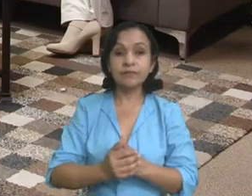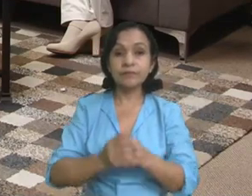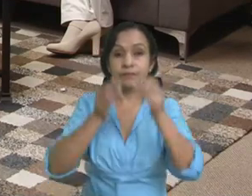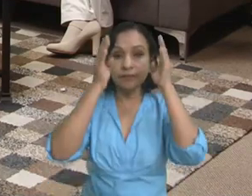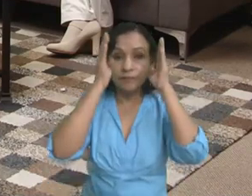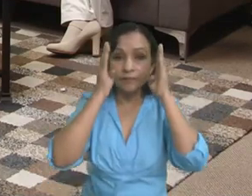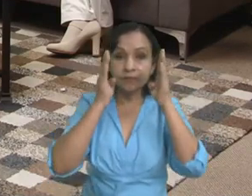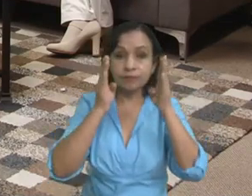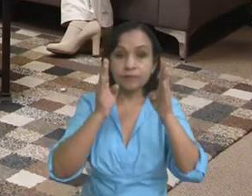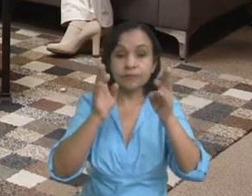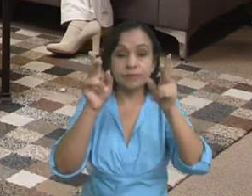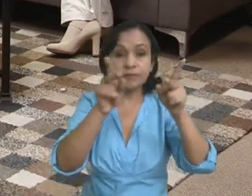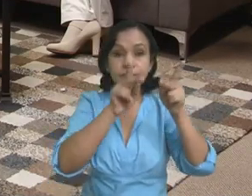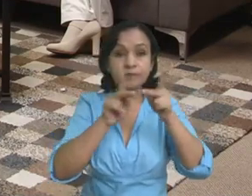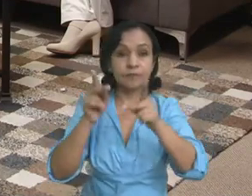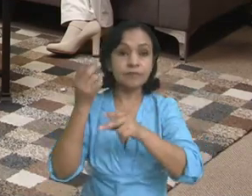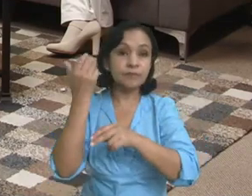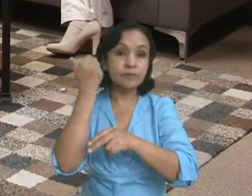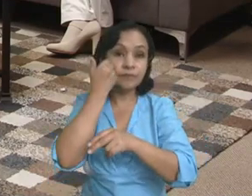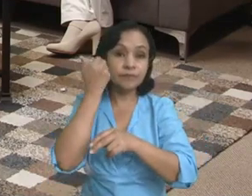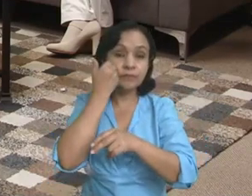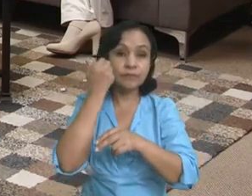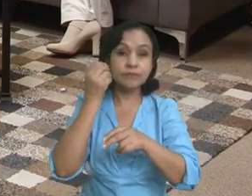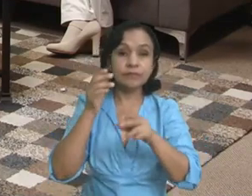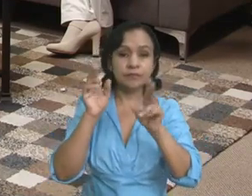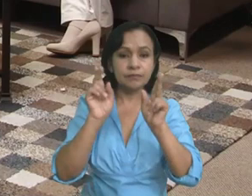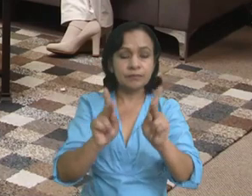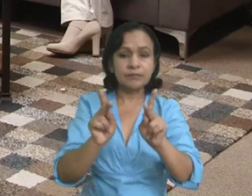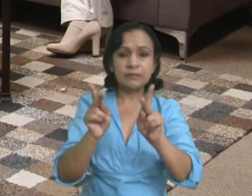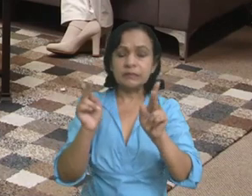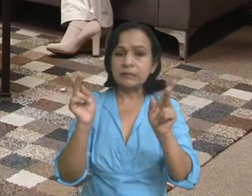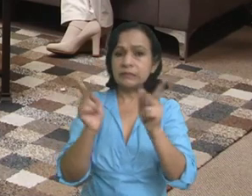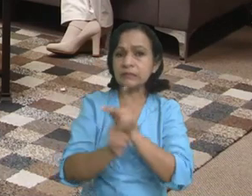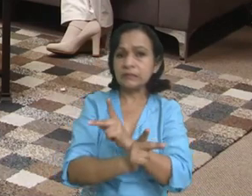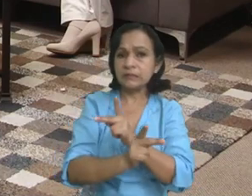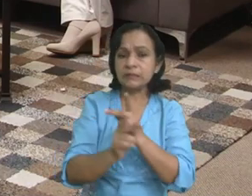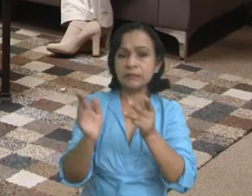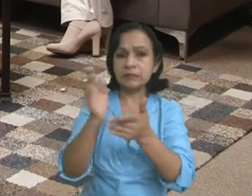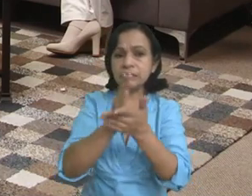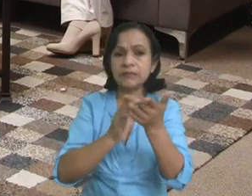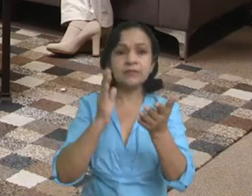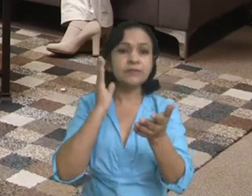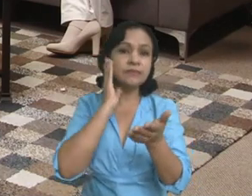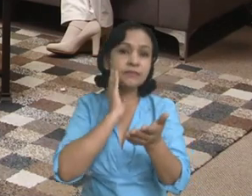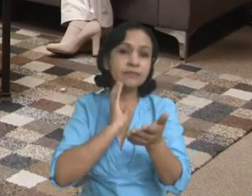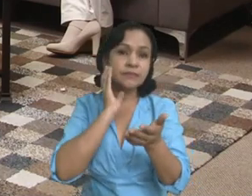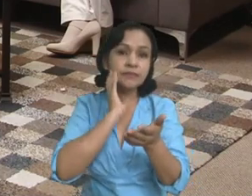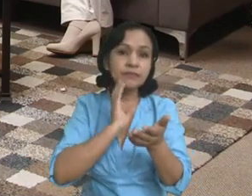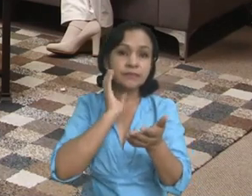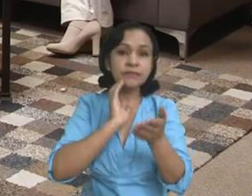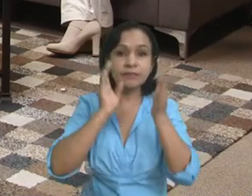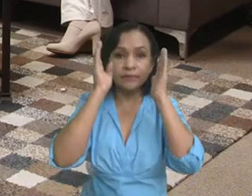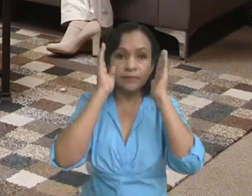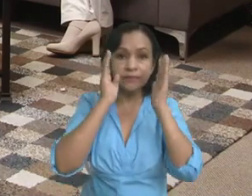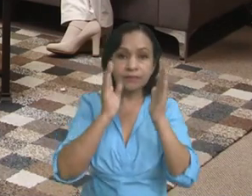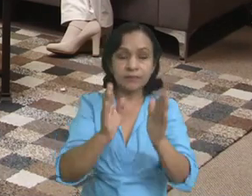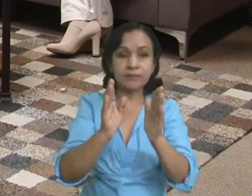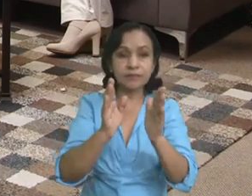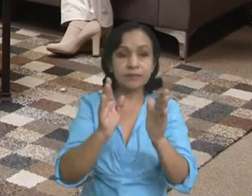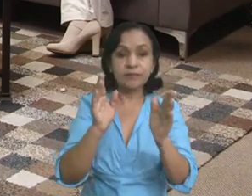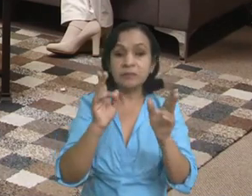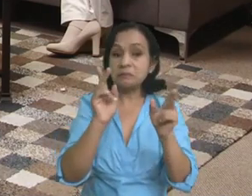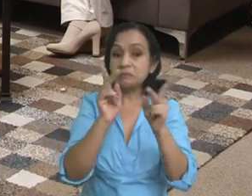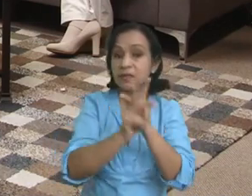atención a los pacientes. Ya hemos tenido pacientes graves, tenemos alguna experiencia en la atención a los pacientes graves